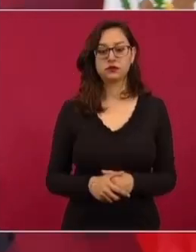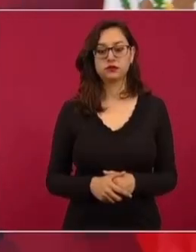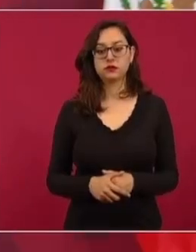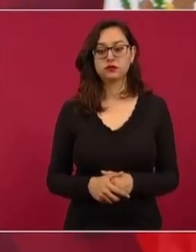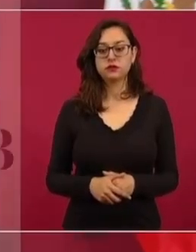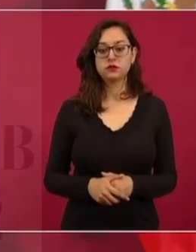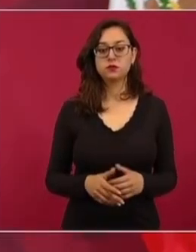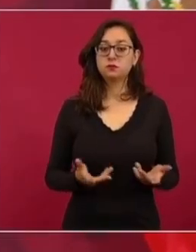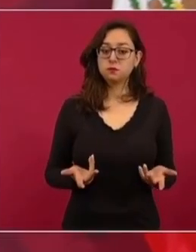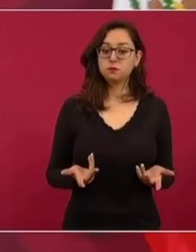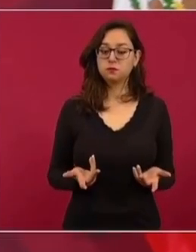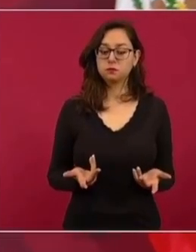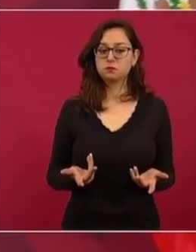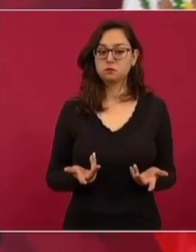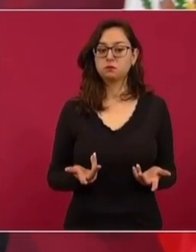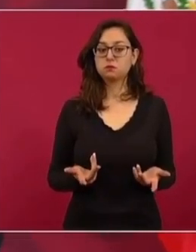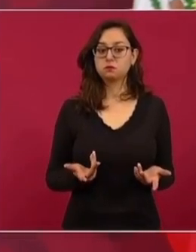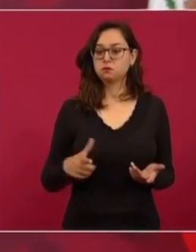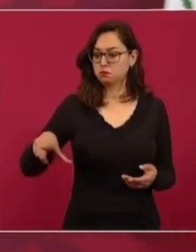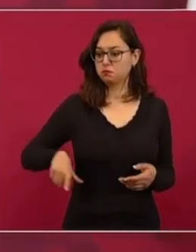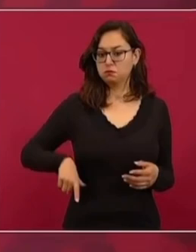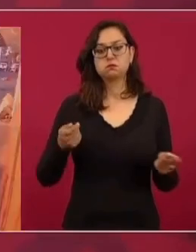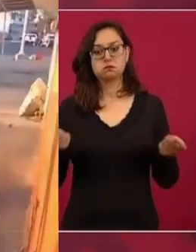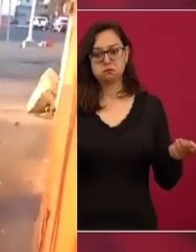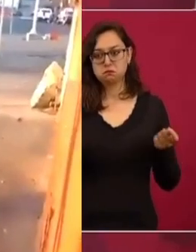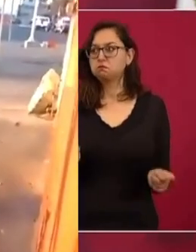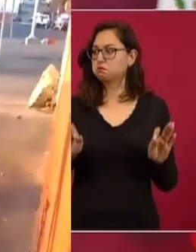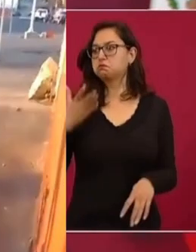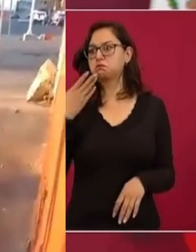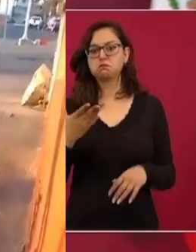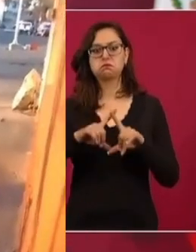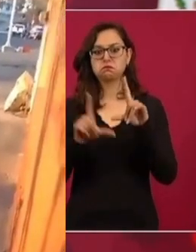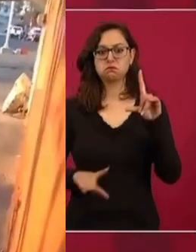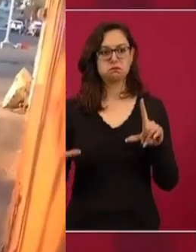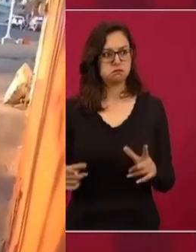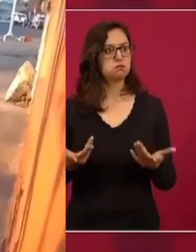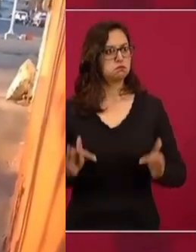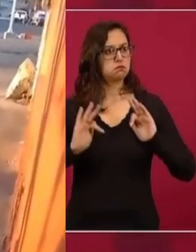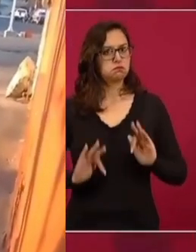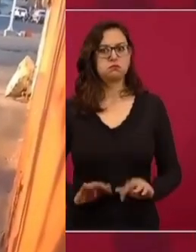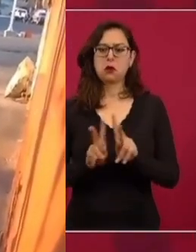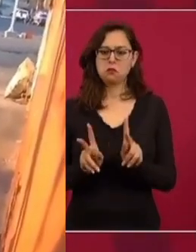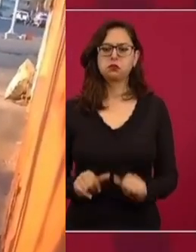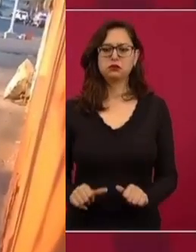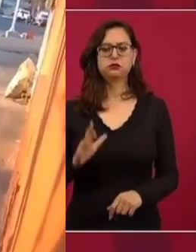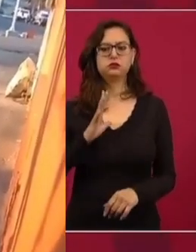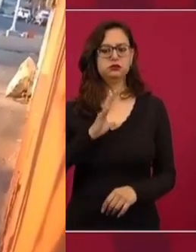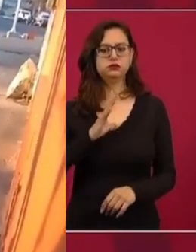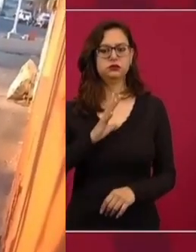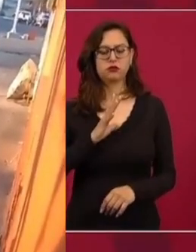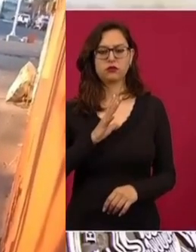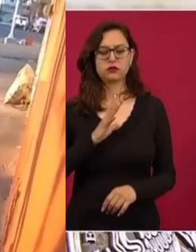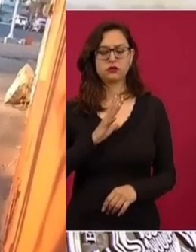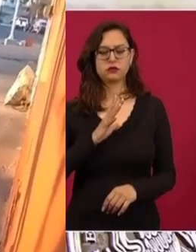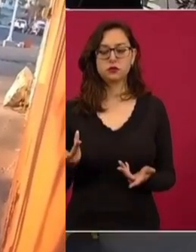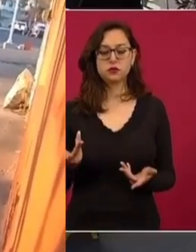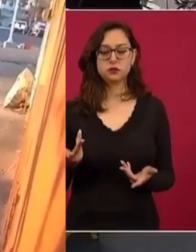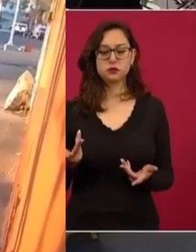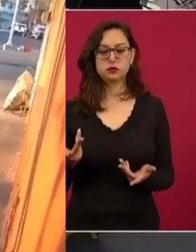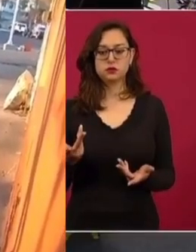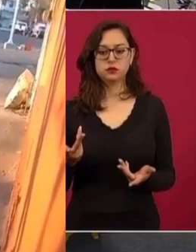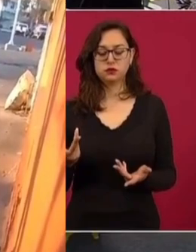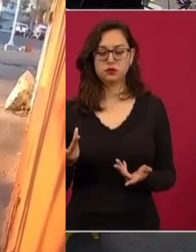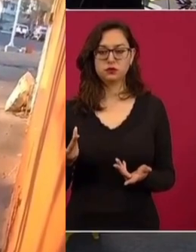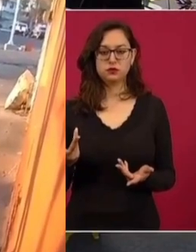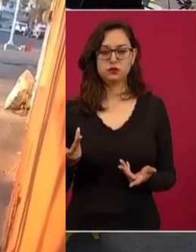extranjera. Hay gobernabilidad, hay paz, hay tranquilidad. Estamos ya